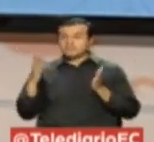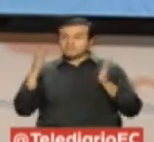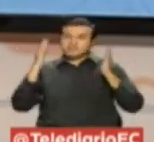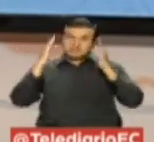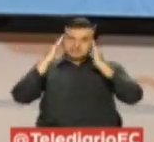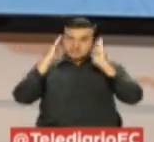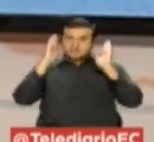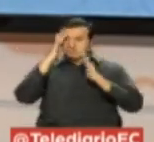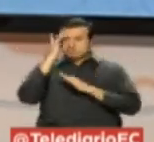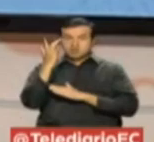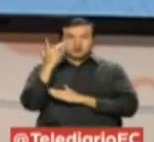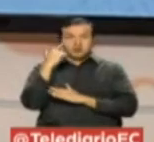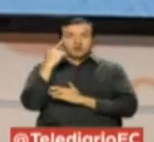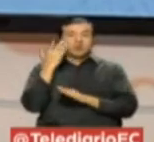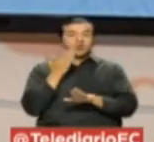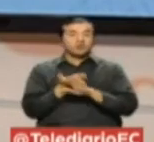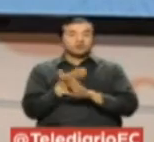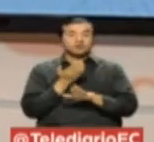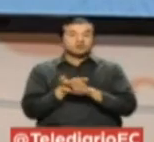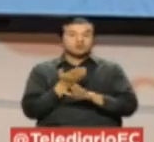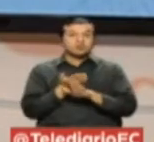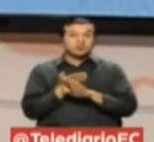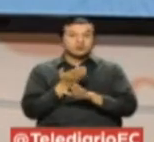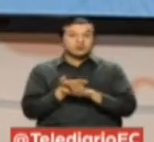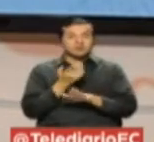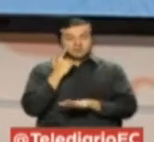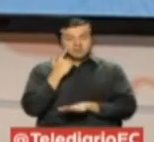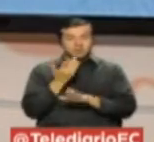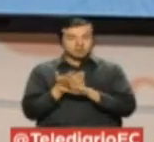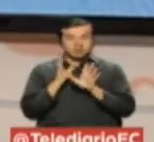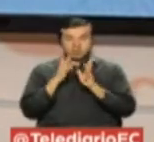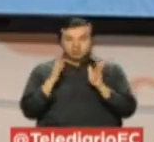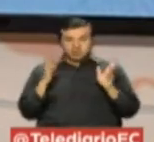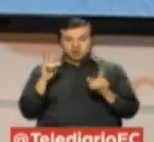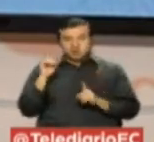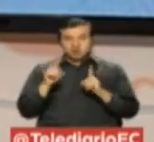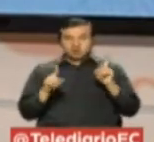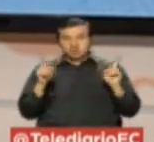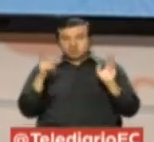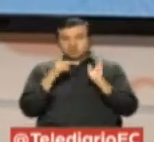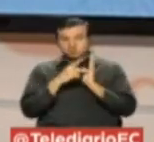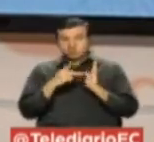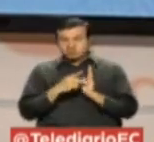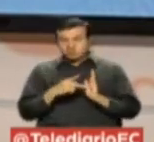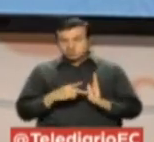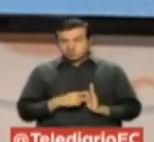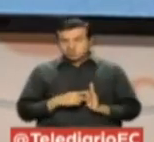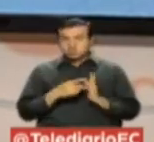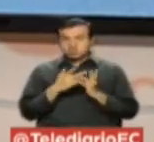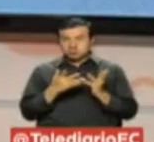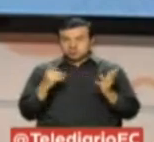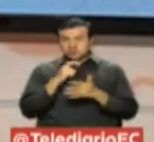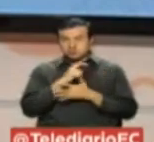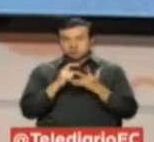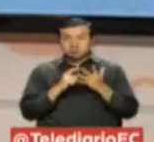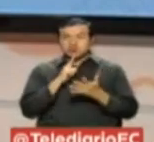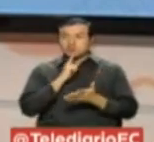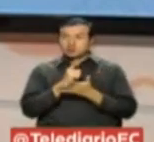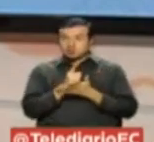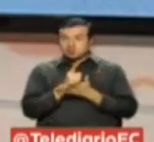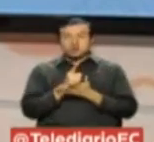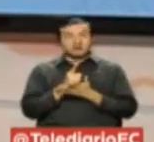porque no se justifica en cierta forma algunos aspectos en los cuales debían haberse puesto